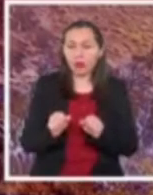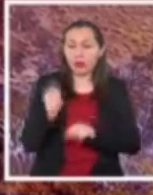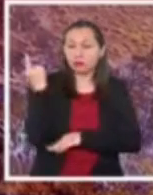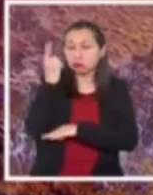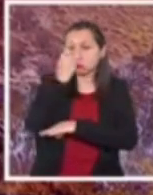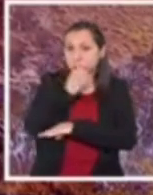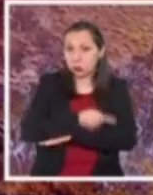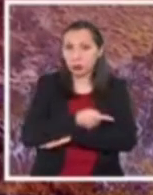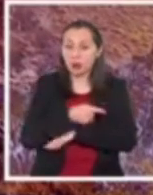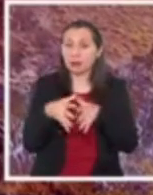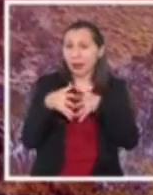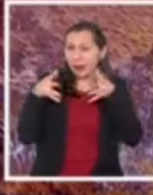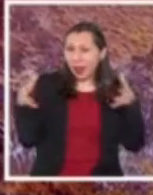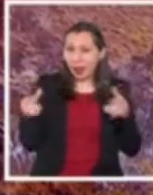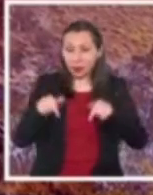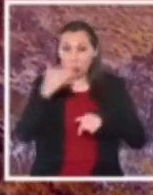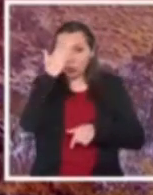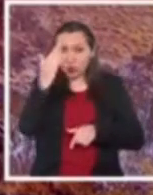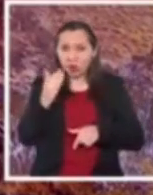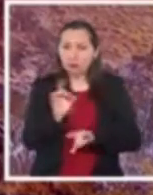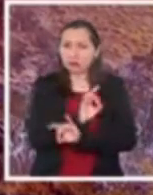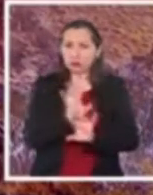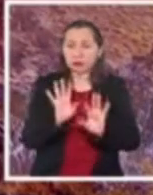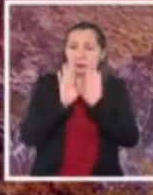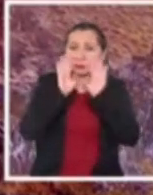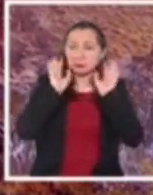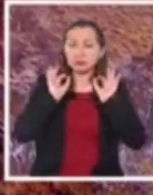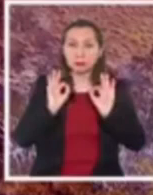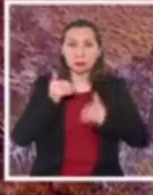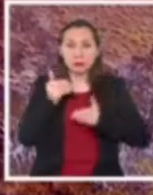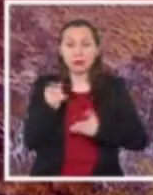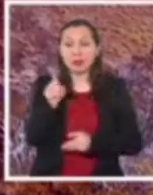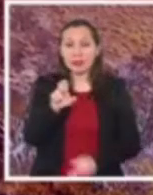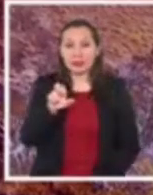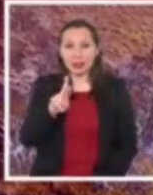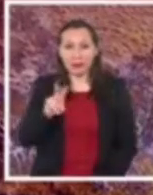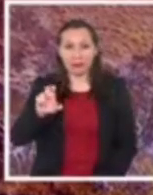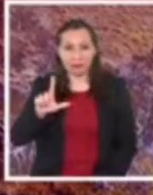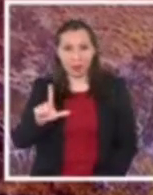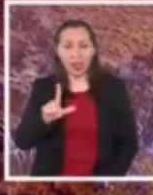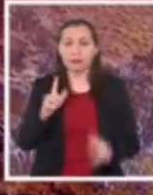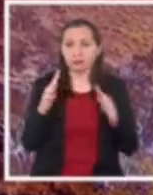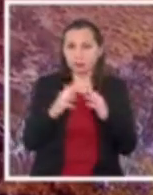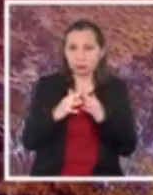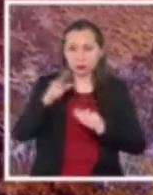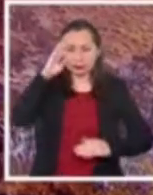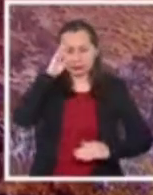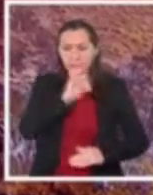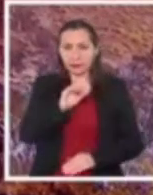evento de tal magnitud como el de hoy haya resultado de manera impecable al servel a las fuerzas armadas